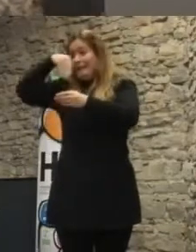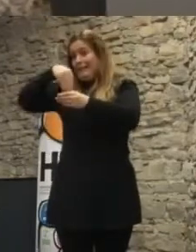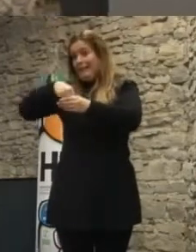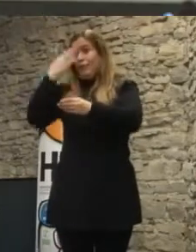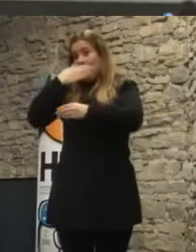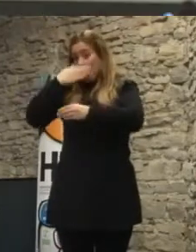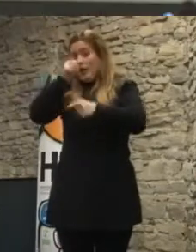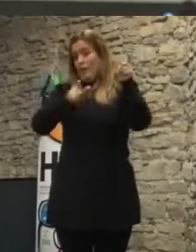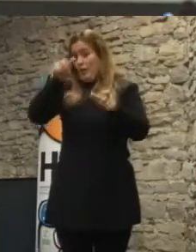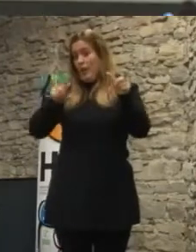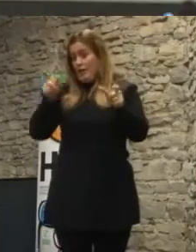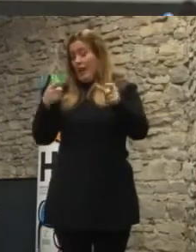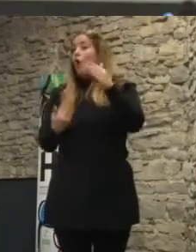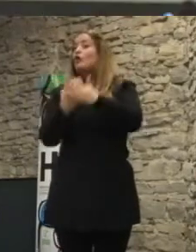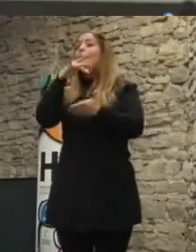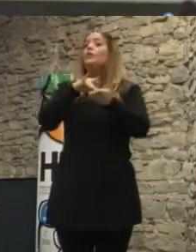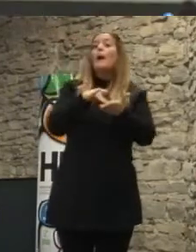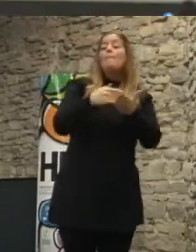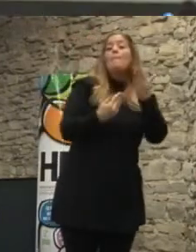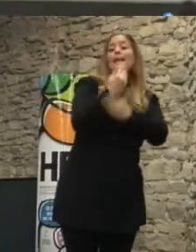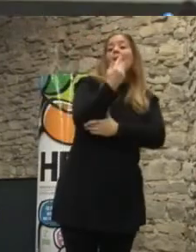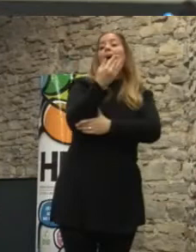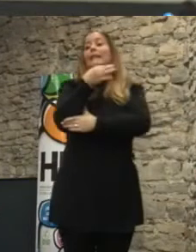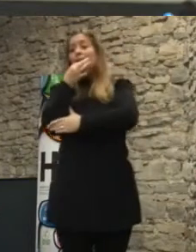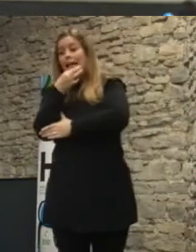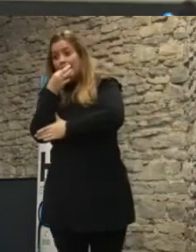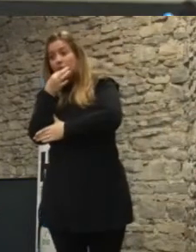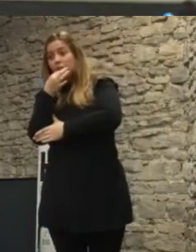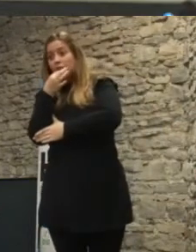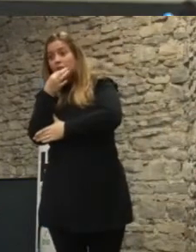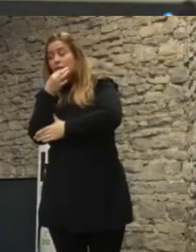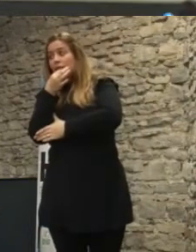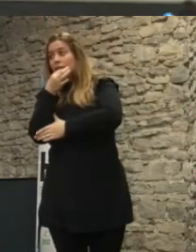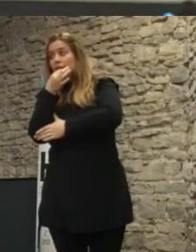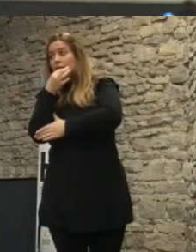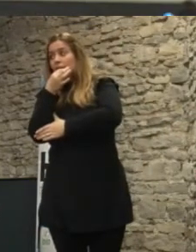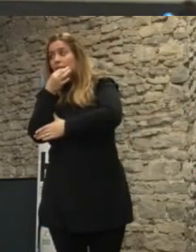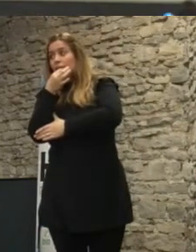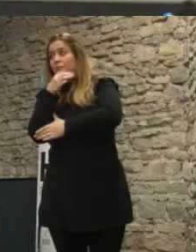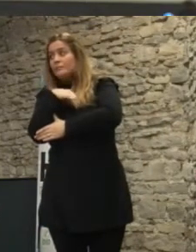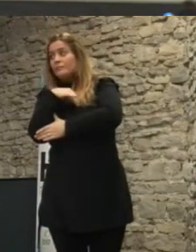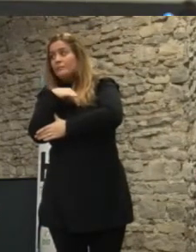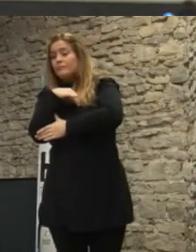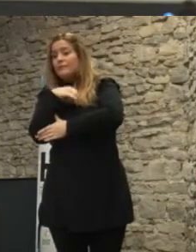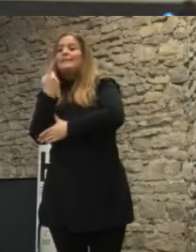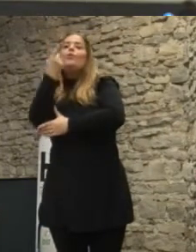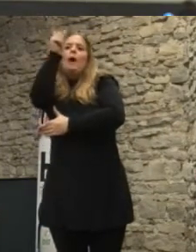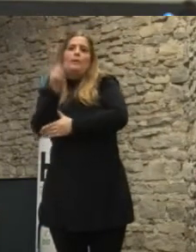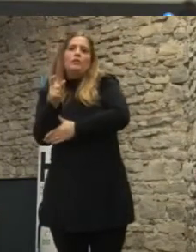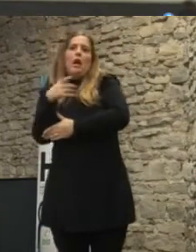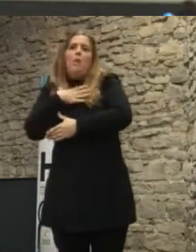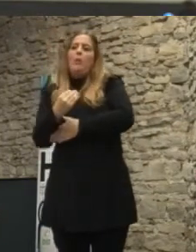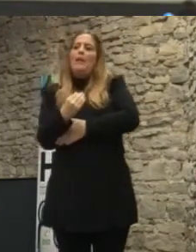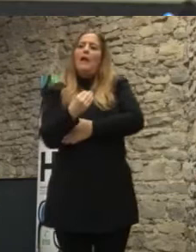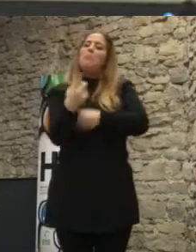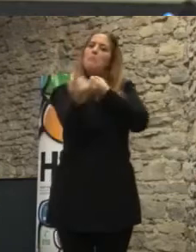tarde. Bueno, quien pueda, a mañana y tarde, y si no, que se sume a la mañana o a la tarde, que